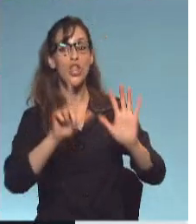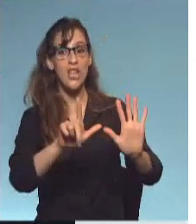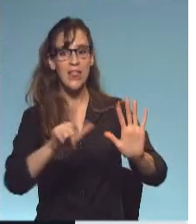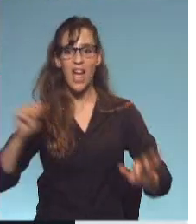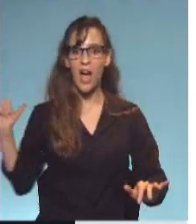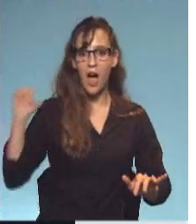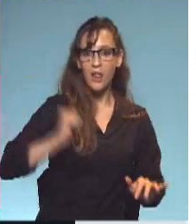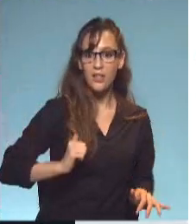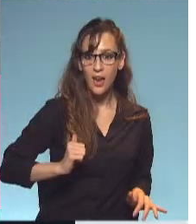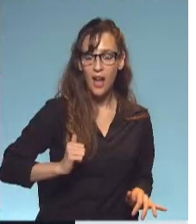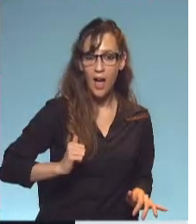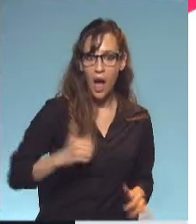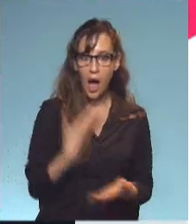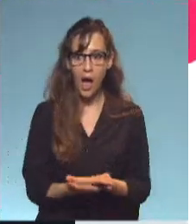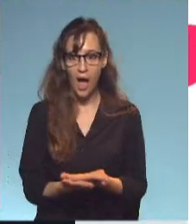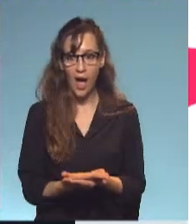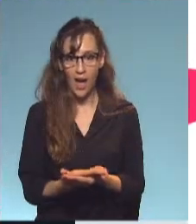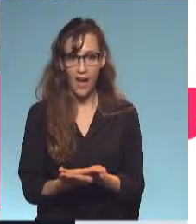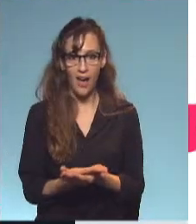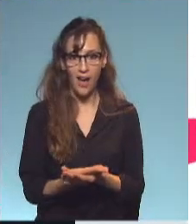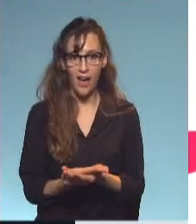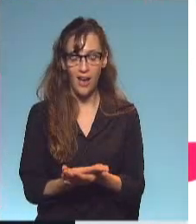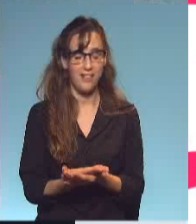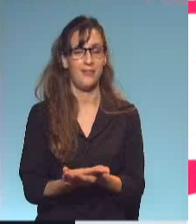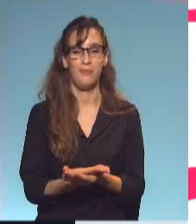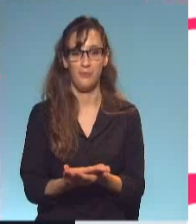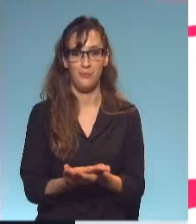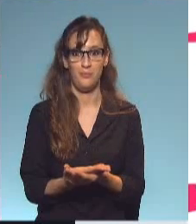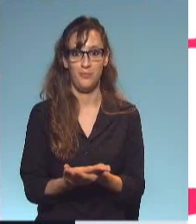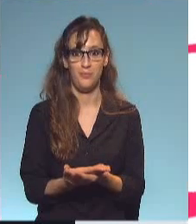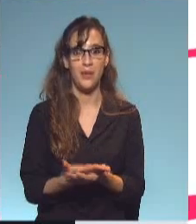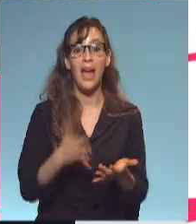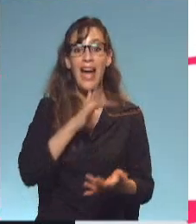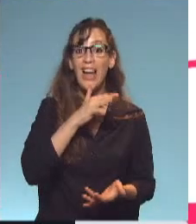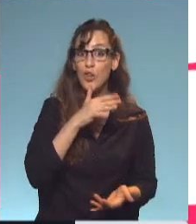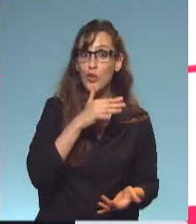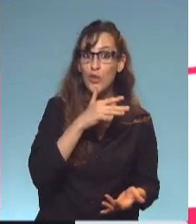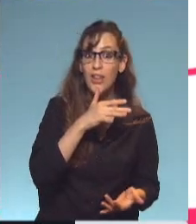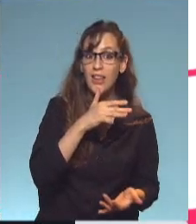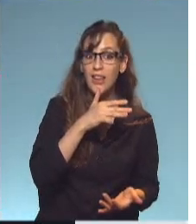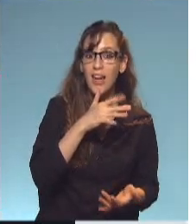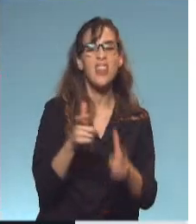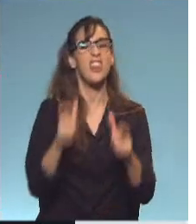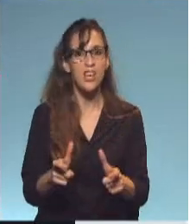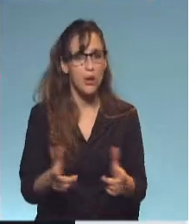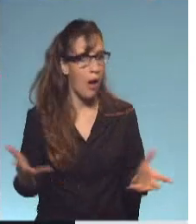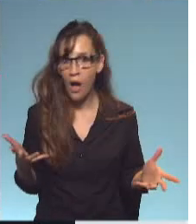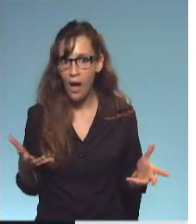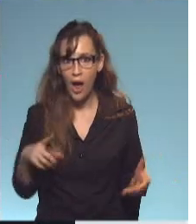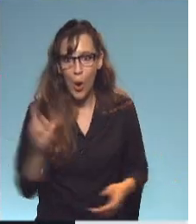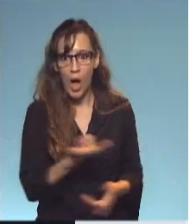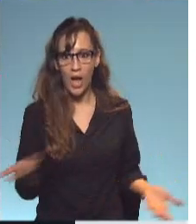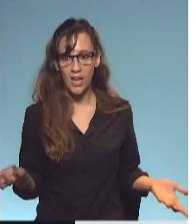cartera. ¡Dale! Correcto. Ay, estoy... Basta, 14, no 14. La 14 es disco.